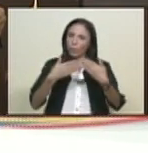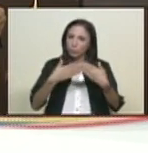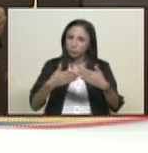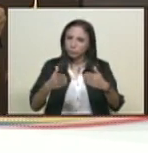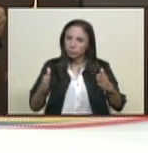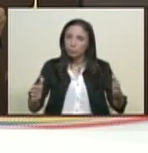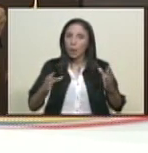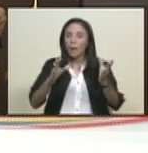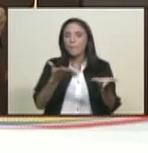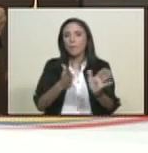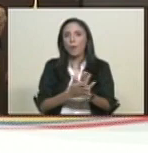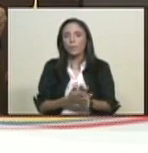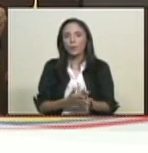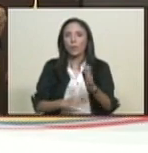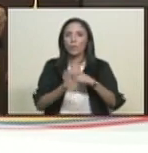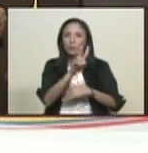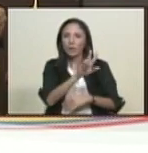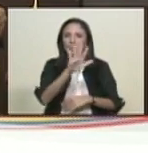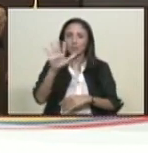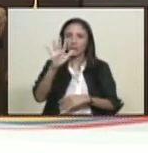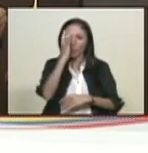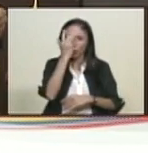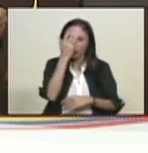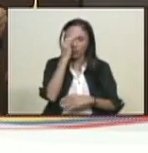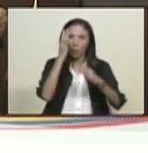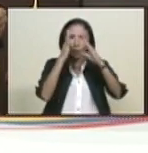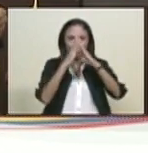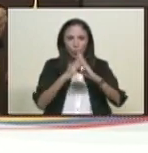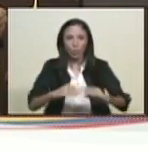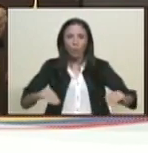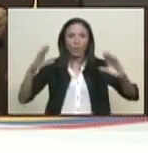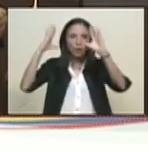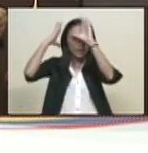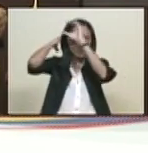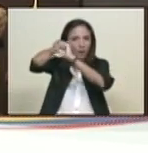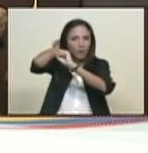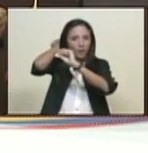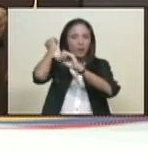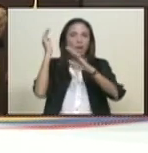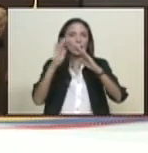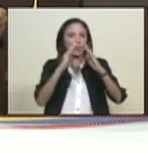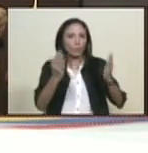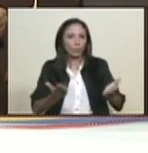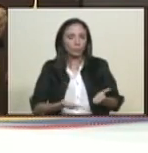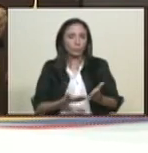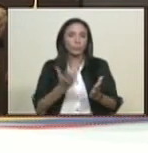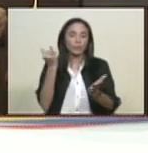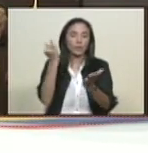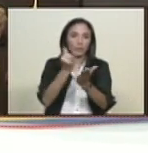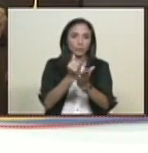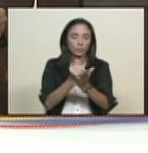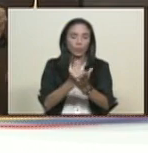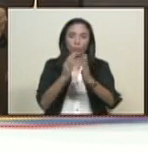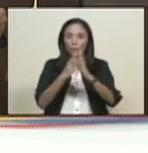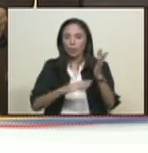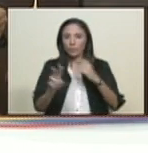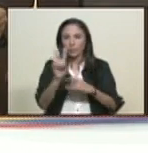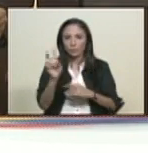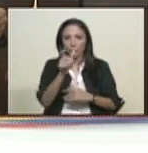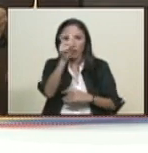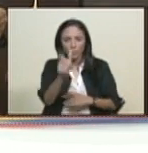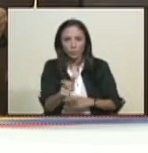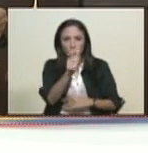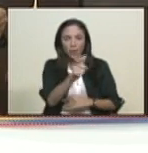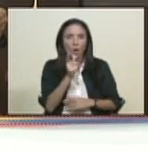extienda hasta el 25 de febrero de este año 2018 la inscripción de los venezolanos y